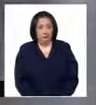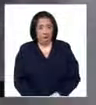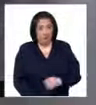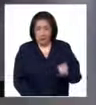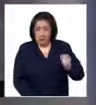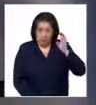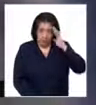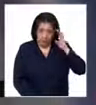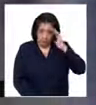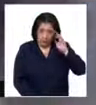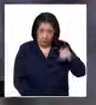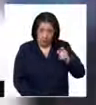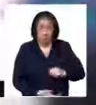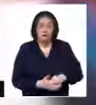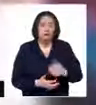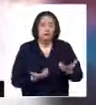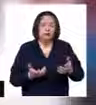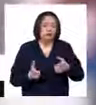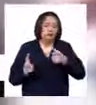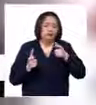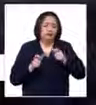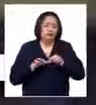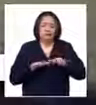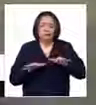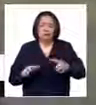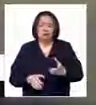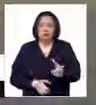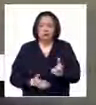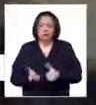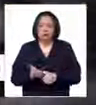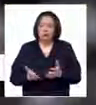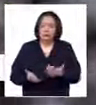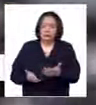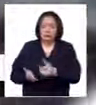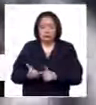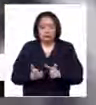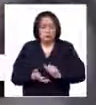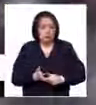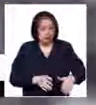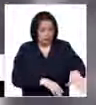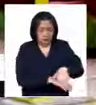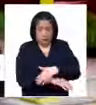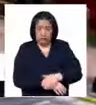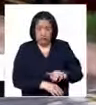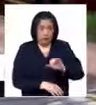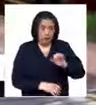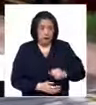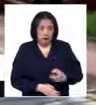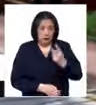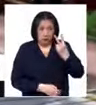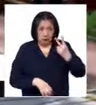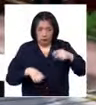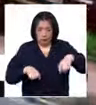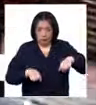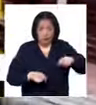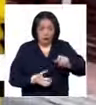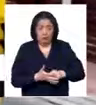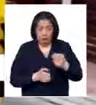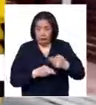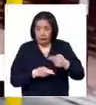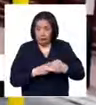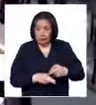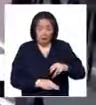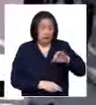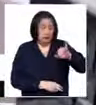Mientras la Policía Nacional realizaba un operativo de control de identidad en la avenida El Ejército, dos motociclistas llamados Jesús